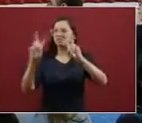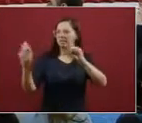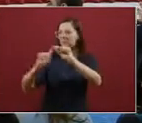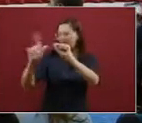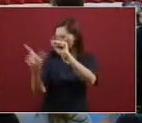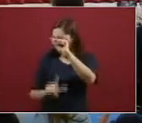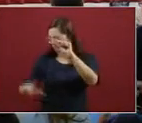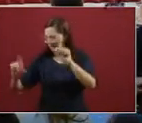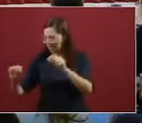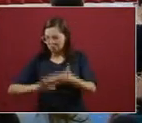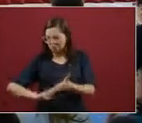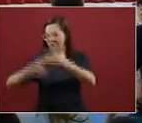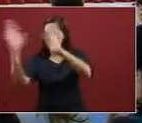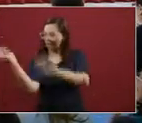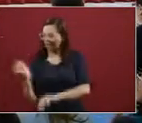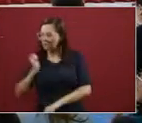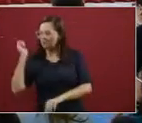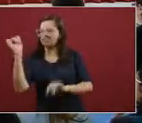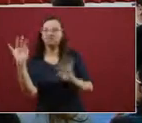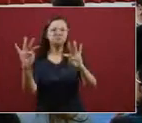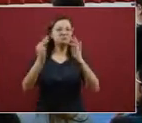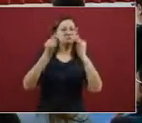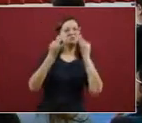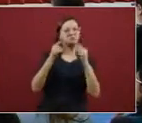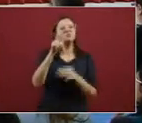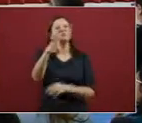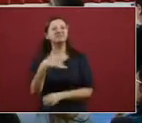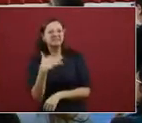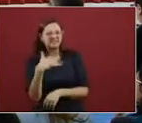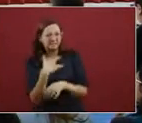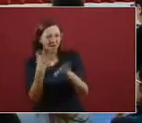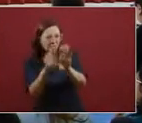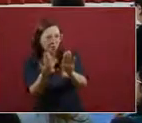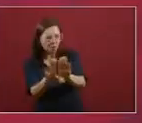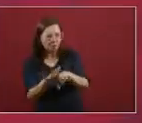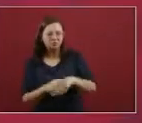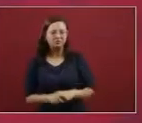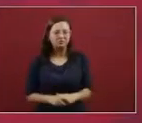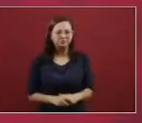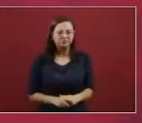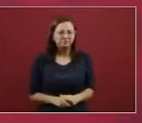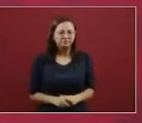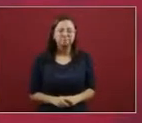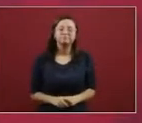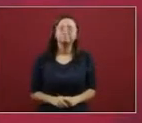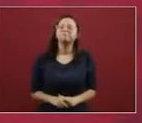cambio de publicidad miren lo mejor es la libertad